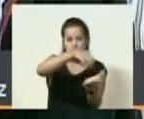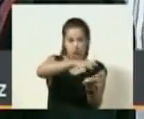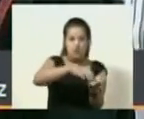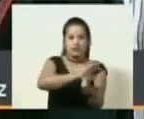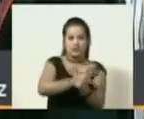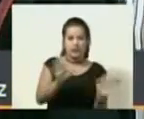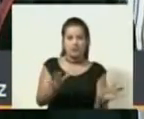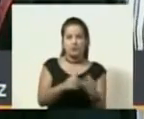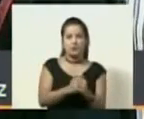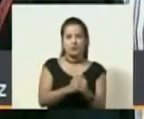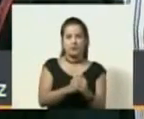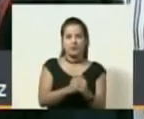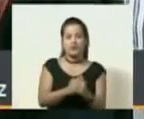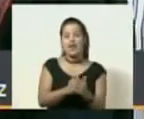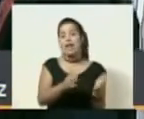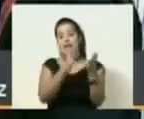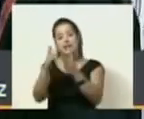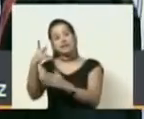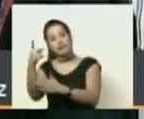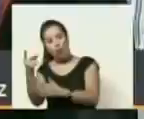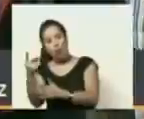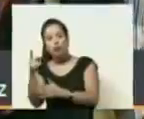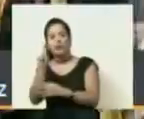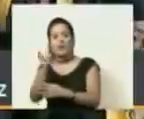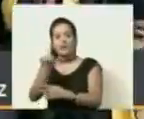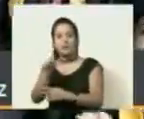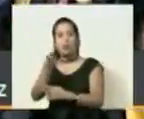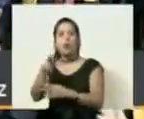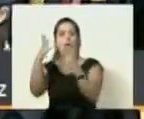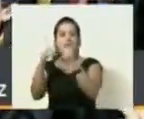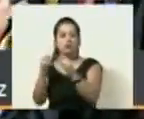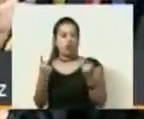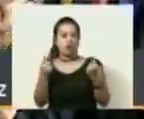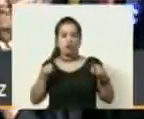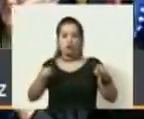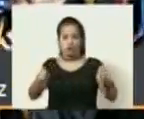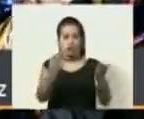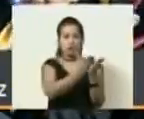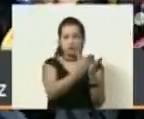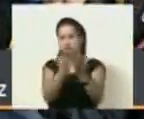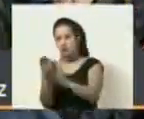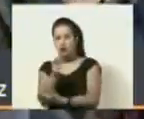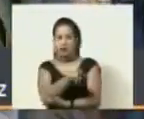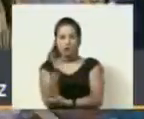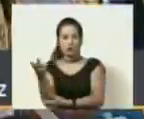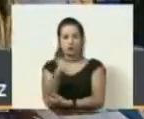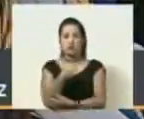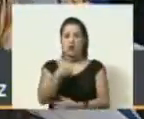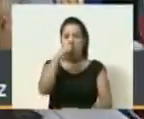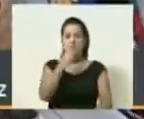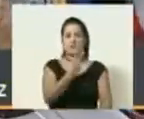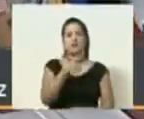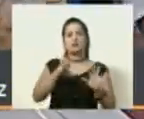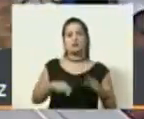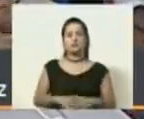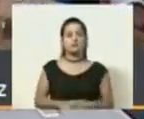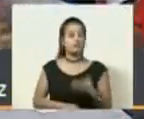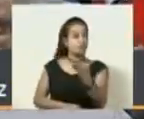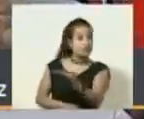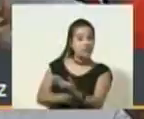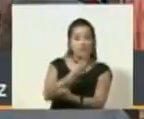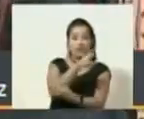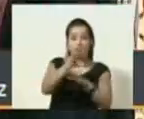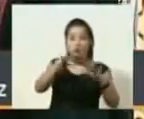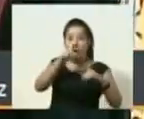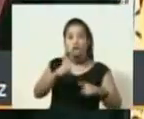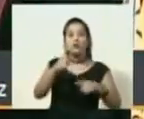mención ahora soy TCU en administración, dos carreras perfectamente correctas, tengo 28 años de edad. A los 28 años la revolución le ha